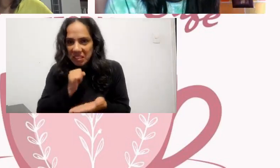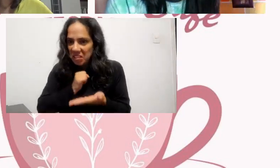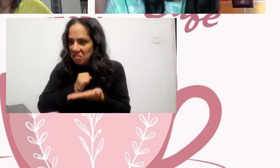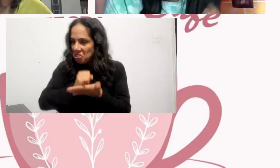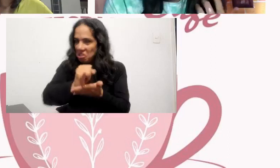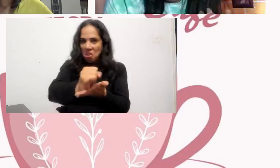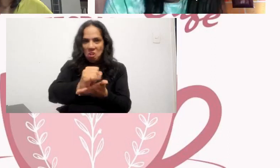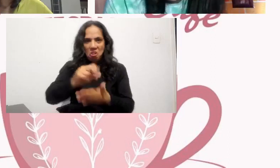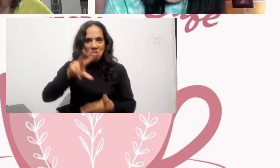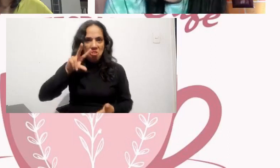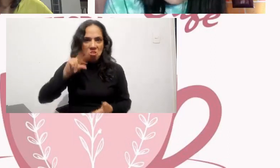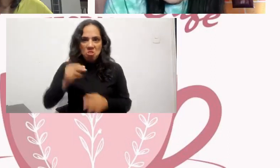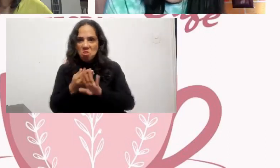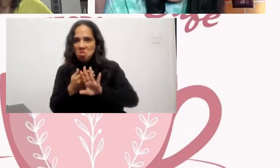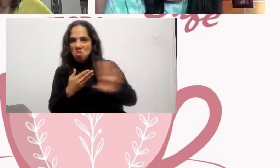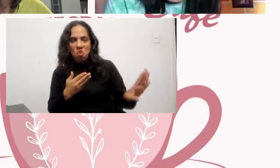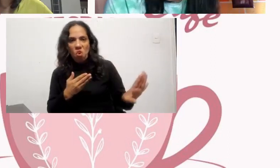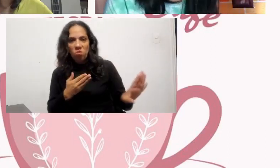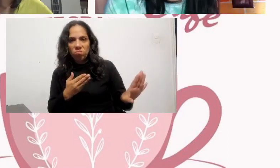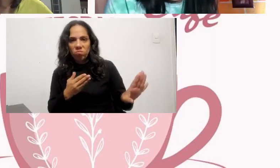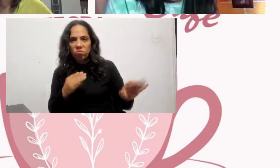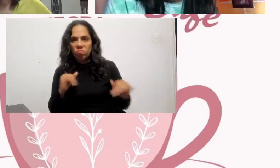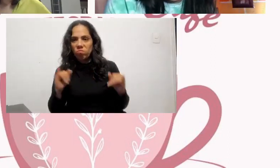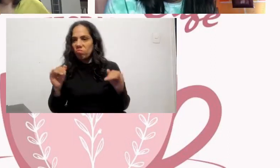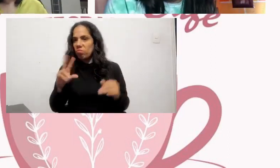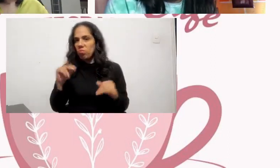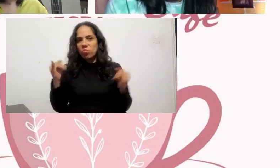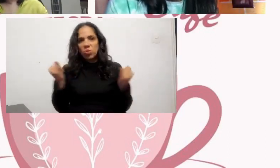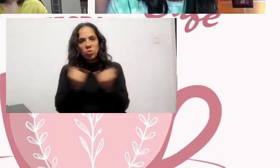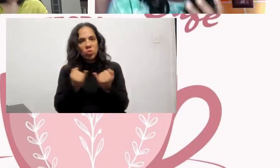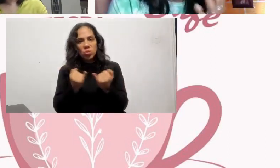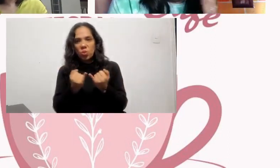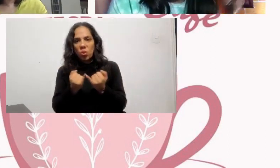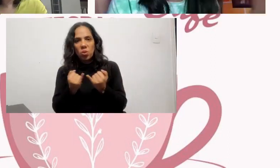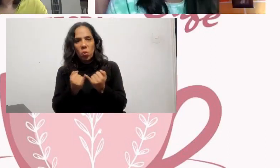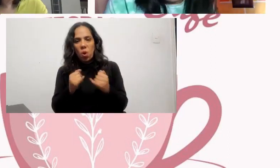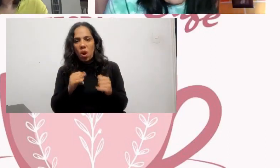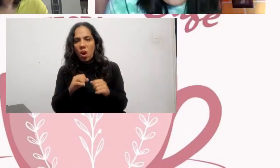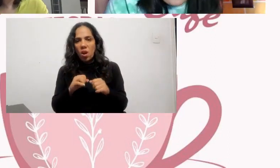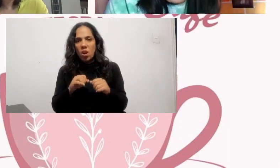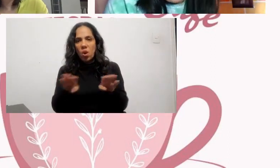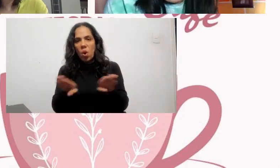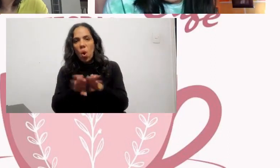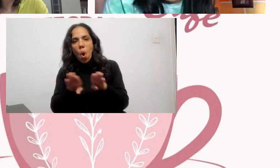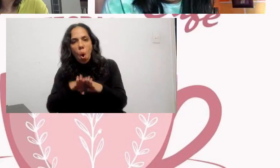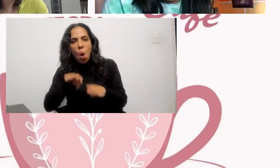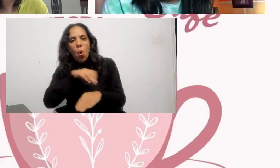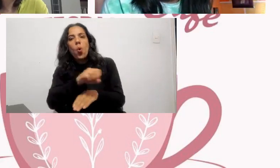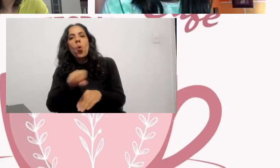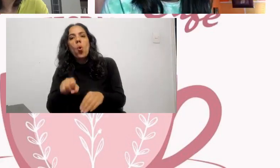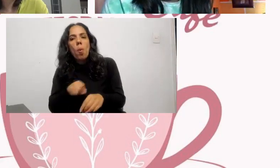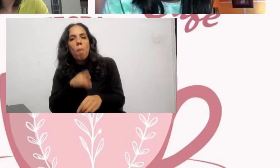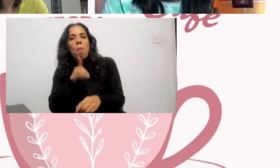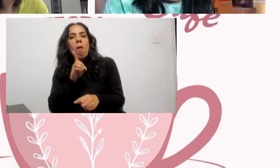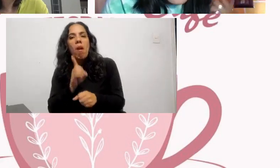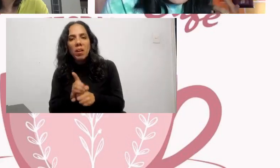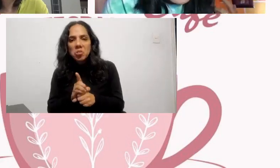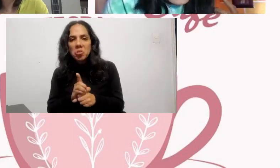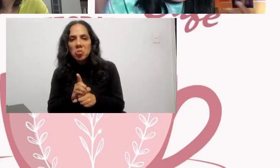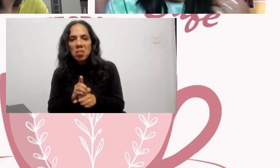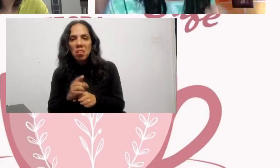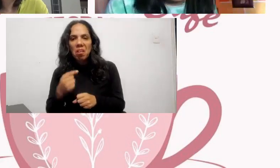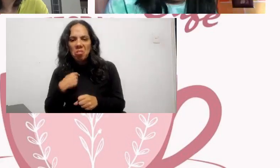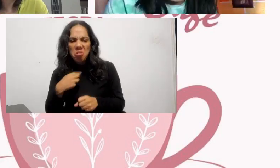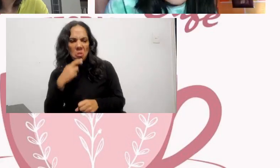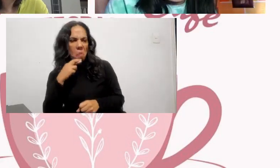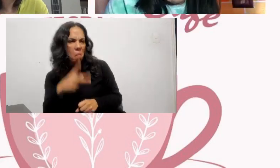embargo, decidí no ser igual como fue la sociedad conmigo. Decidí darle la vuelta a la tortilla y decir, mejor